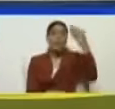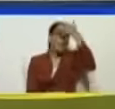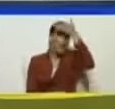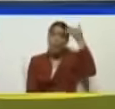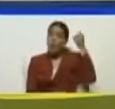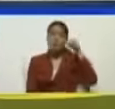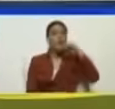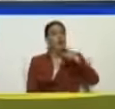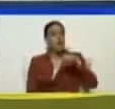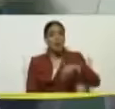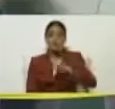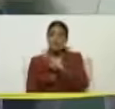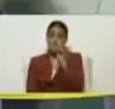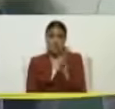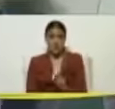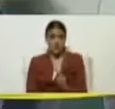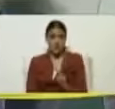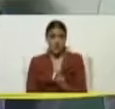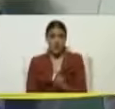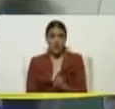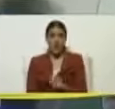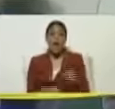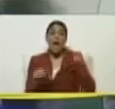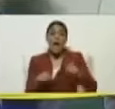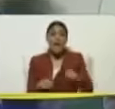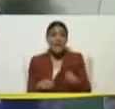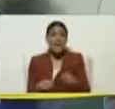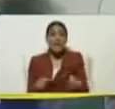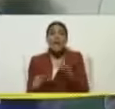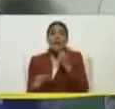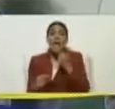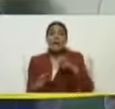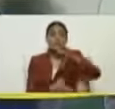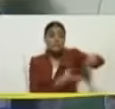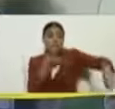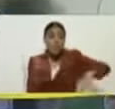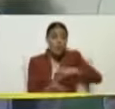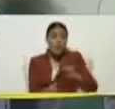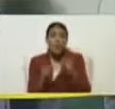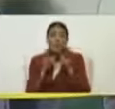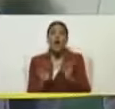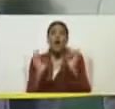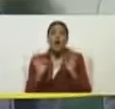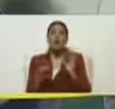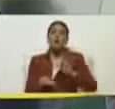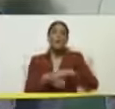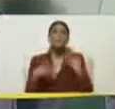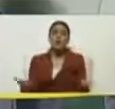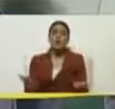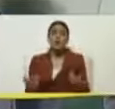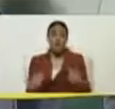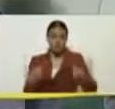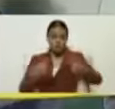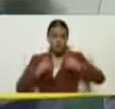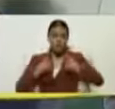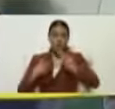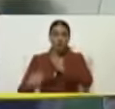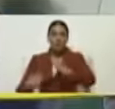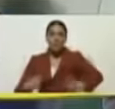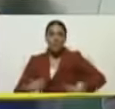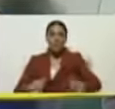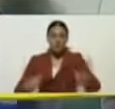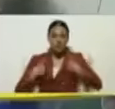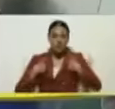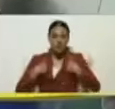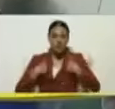Venezuela no se desató una guerra civil porque el presidente que estaba ahí era el